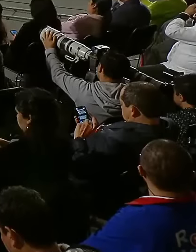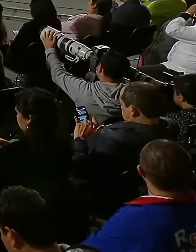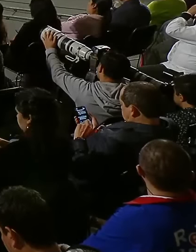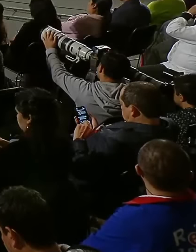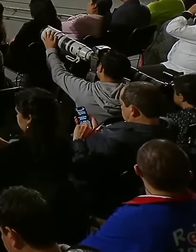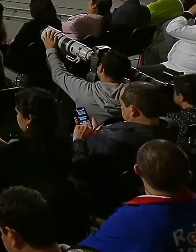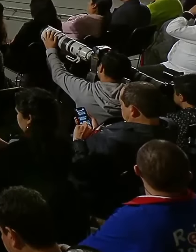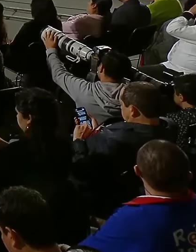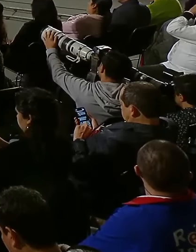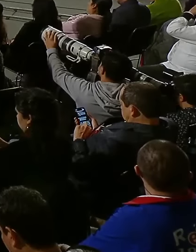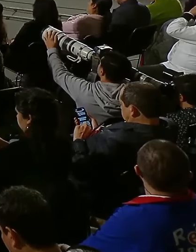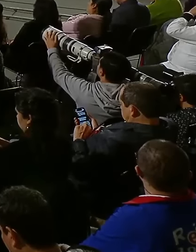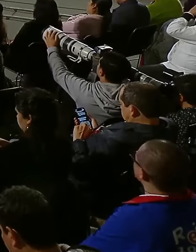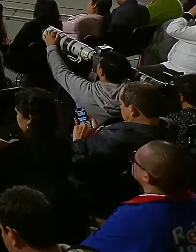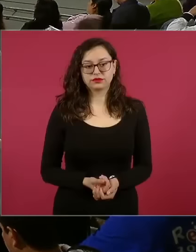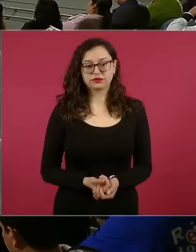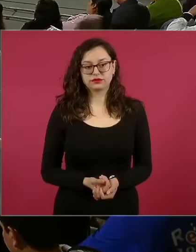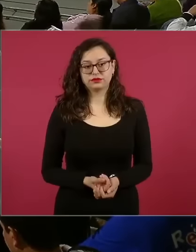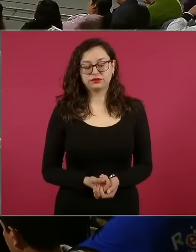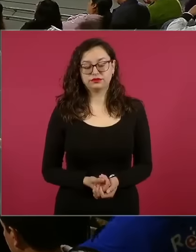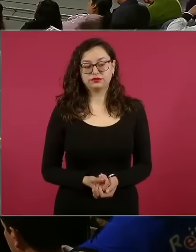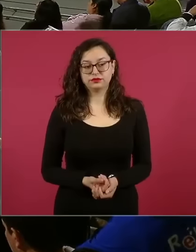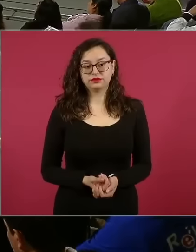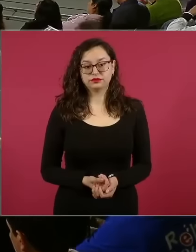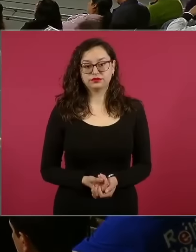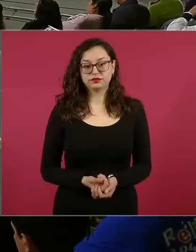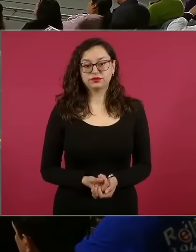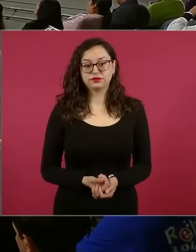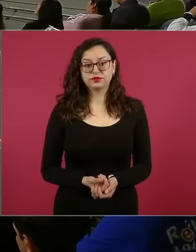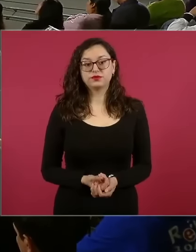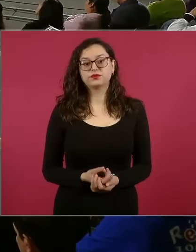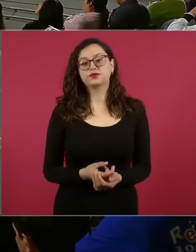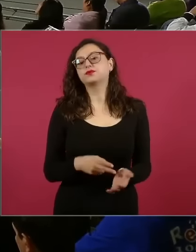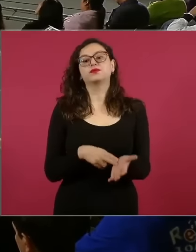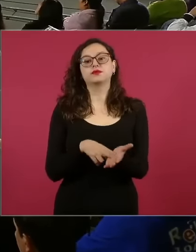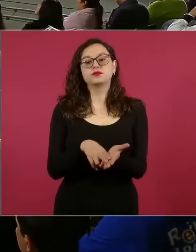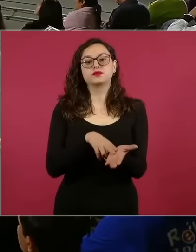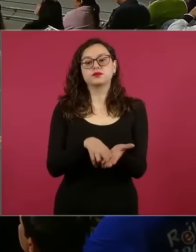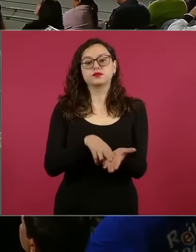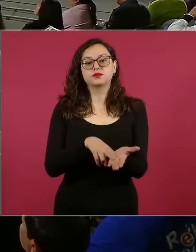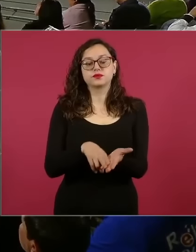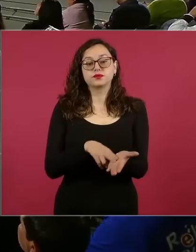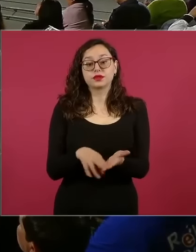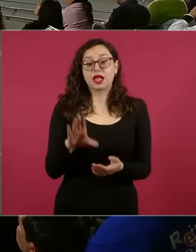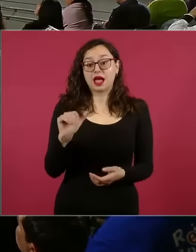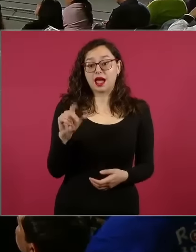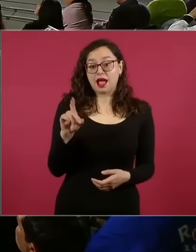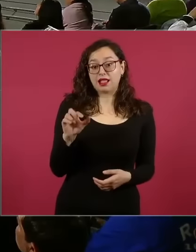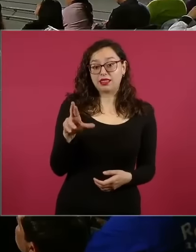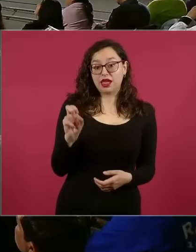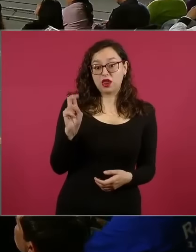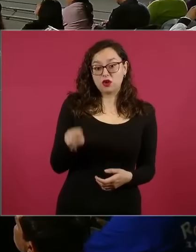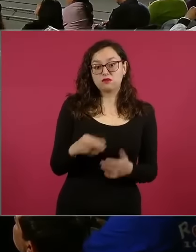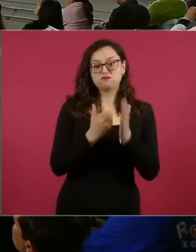6.1%. Adelante. El diésel con Calderón aumentó